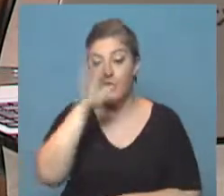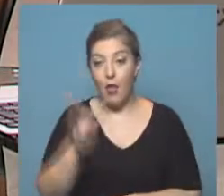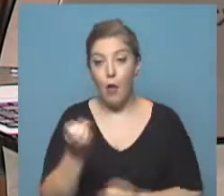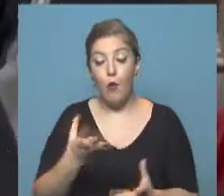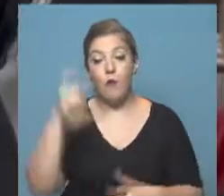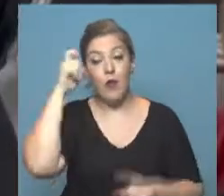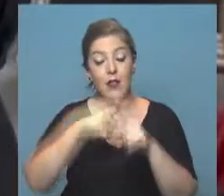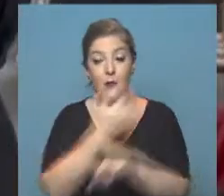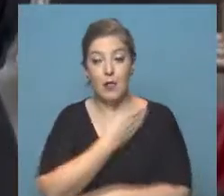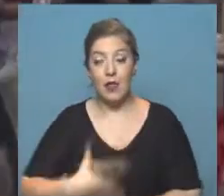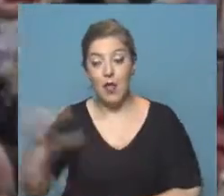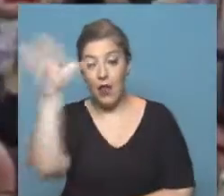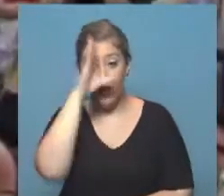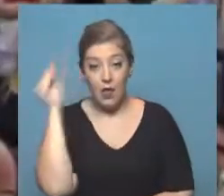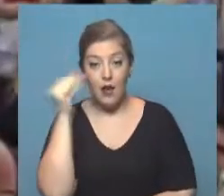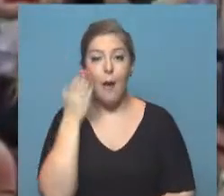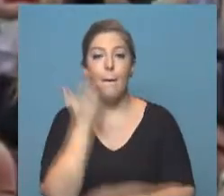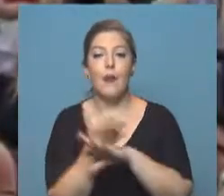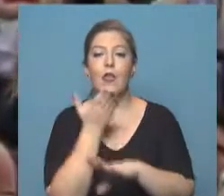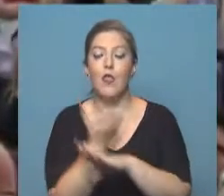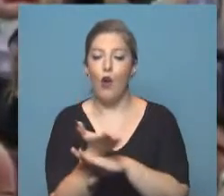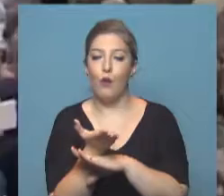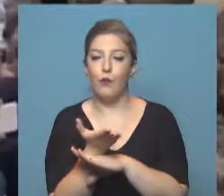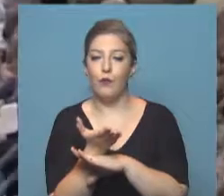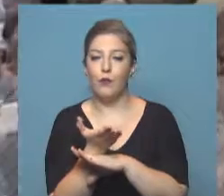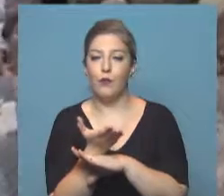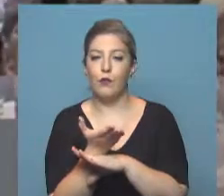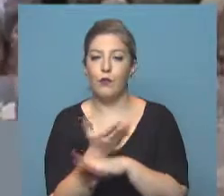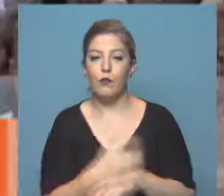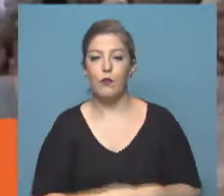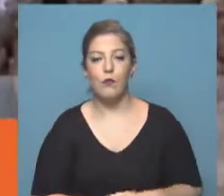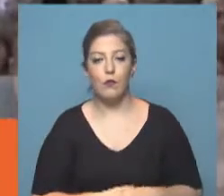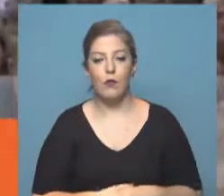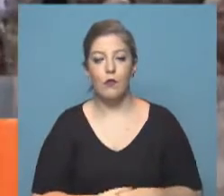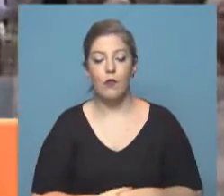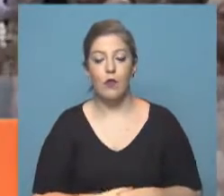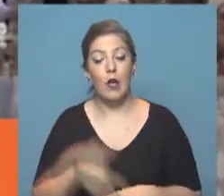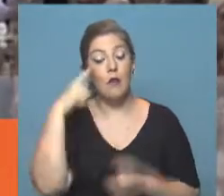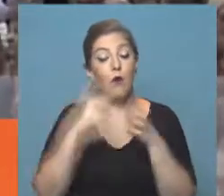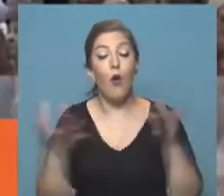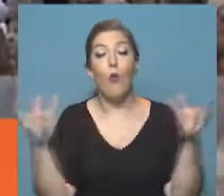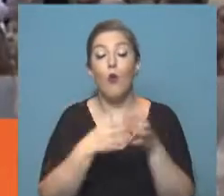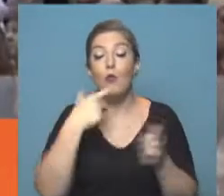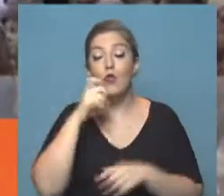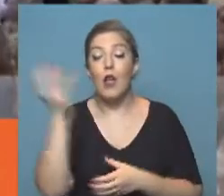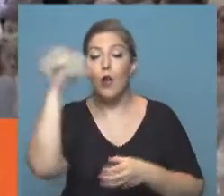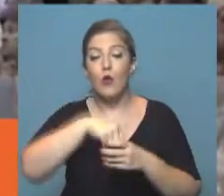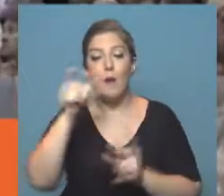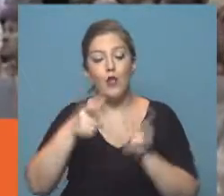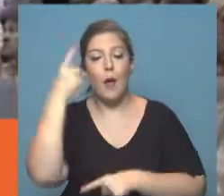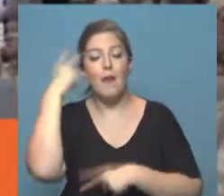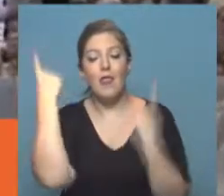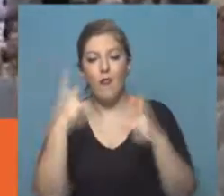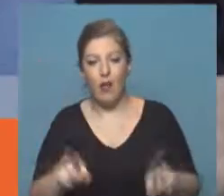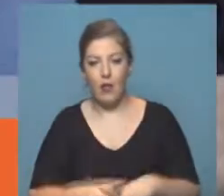La expresidenta Cristina Fernández de Kirchner pidió generar un frente social que incluya a los que piensan